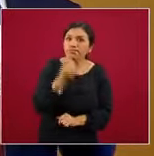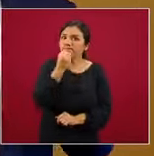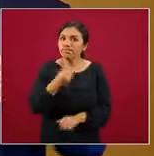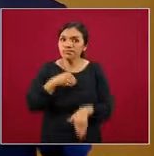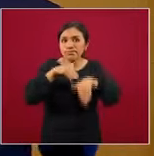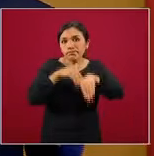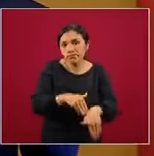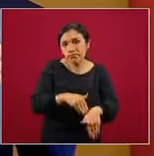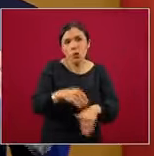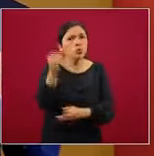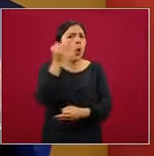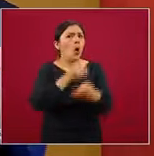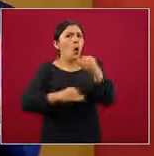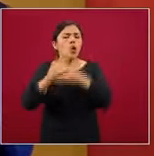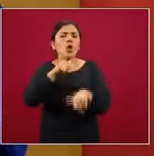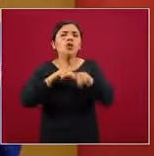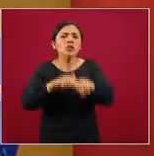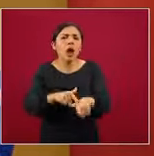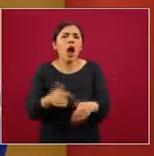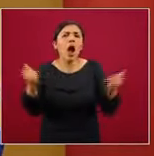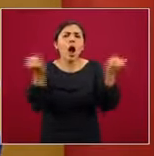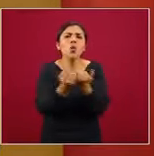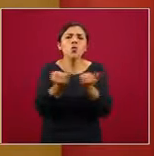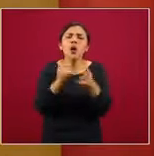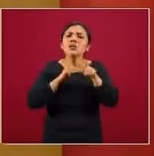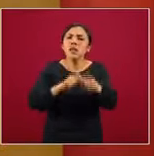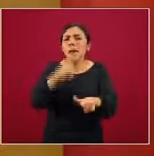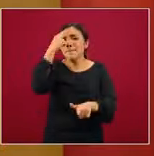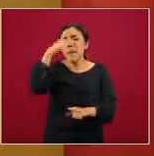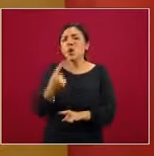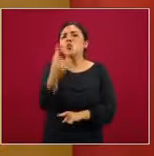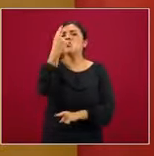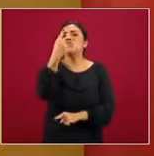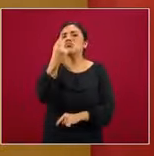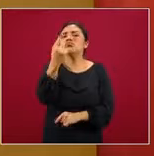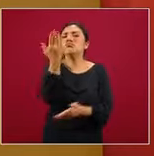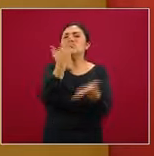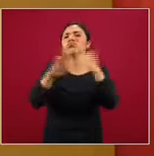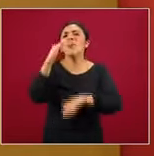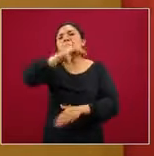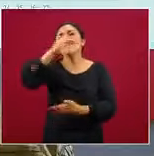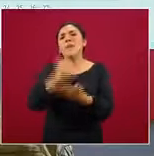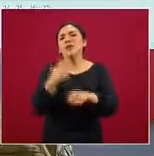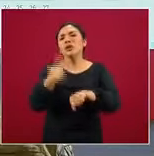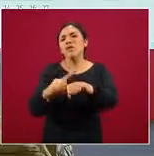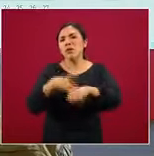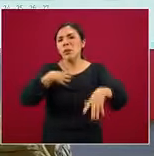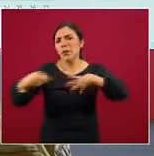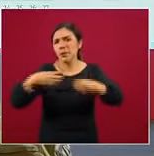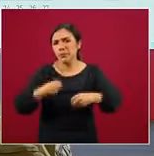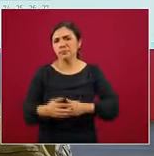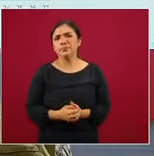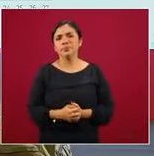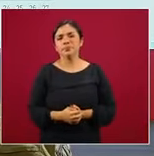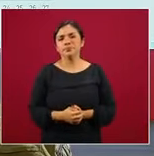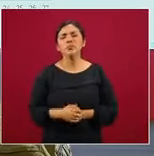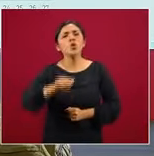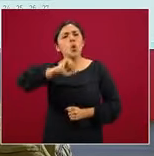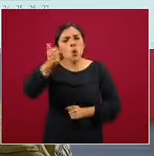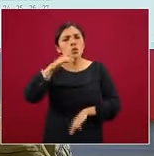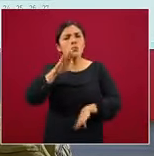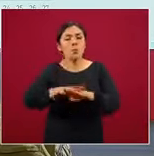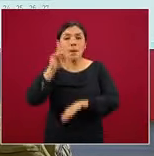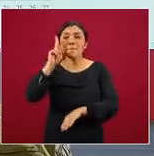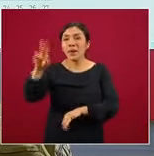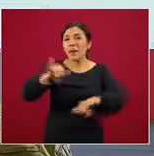estatal y todas y todos contribuyamos al mismo propósito, que es disminuir los contagios. Veamos ahora otros detalles